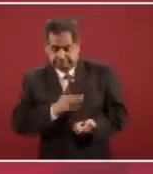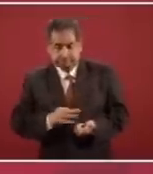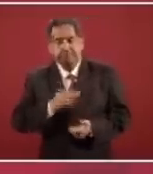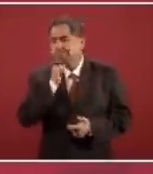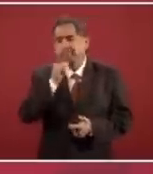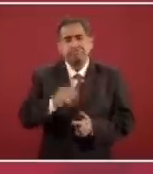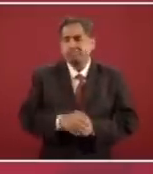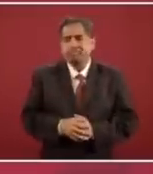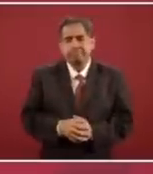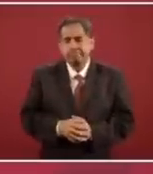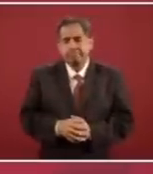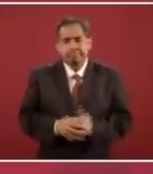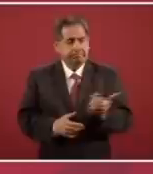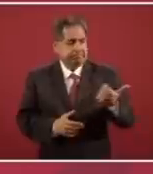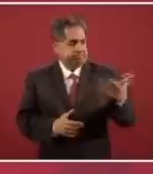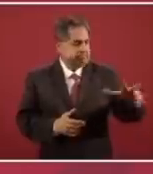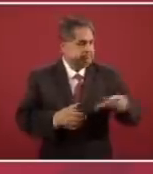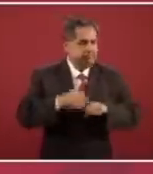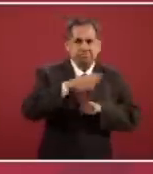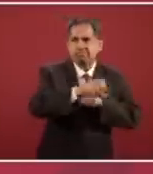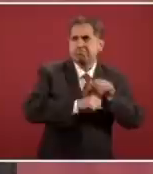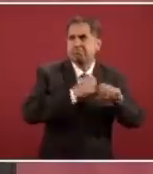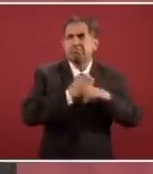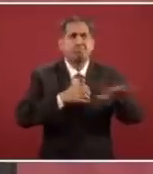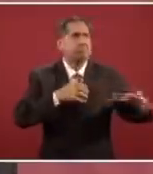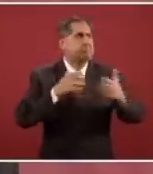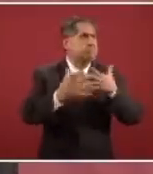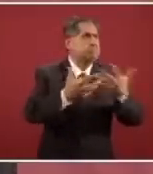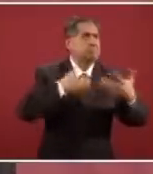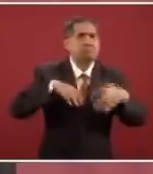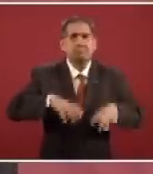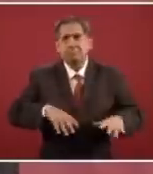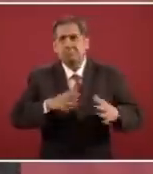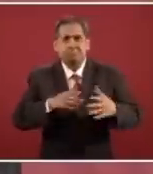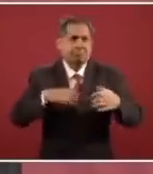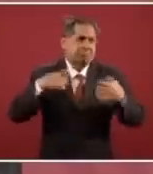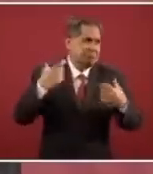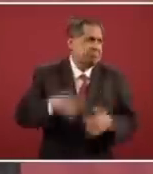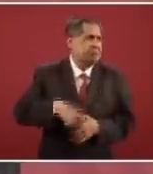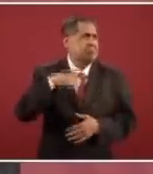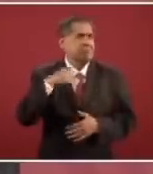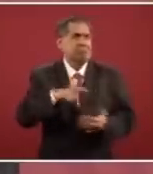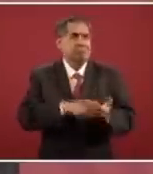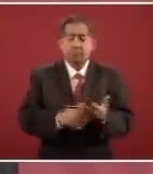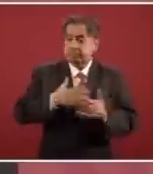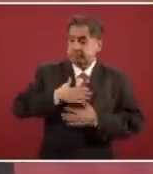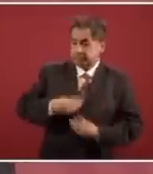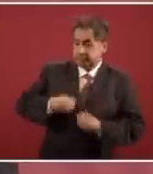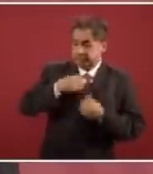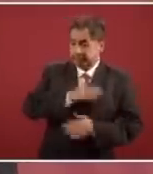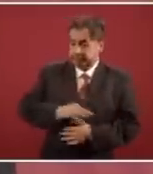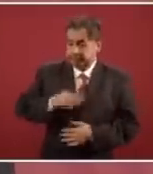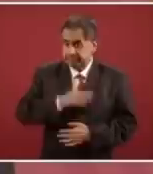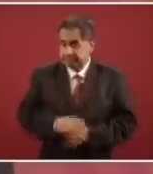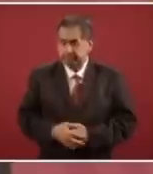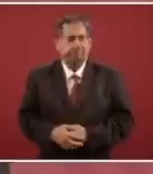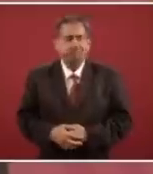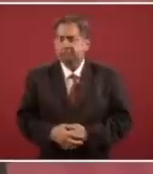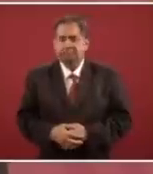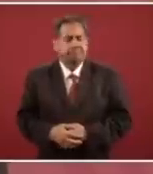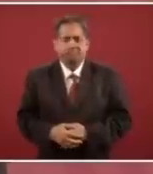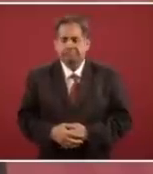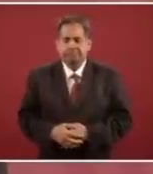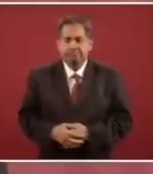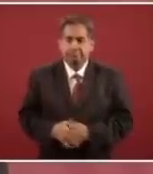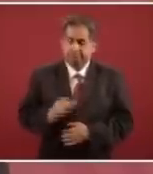no es la felicidad acumular bienes materiales, riquezas. La verdadera felicidad es estar bien con uno